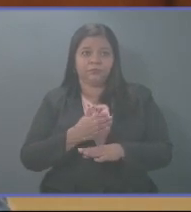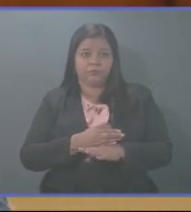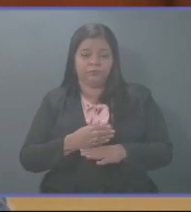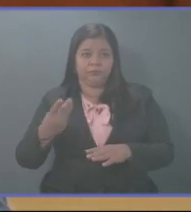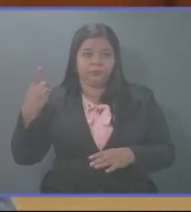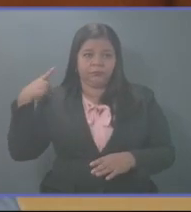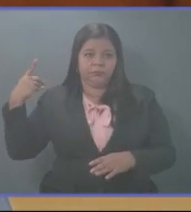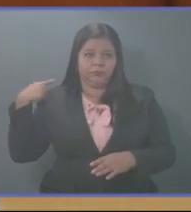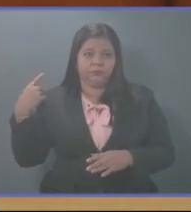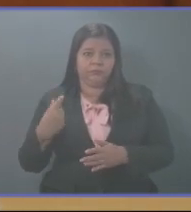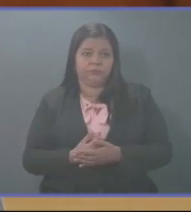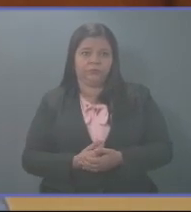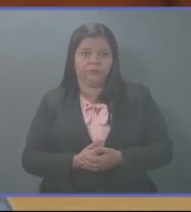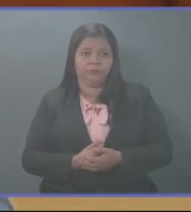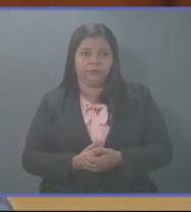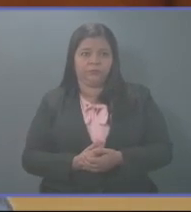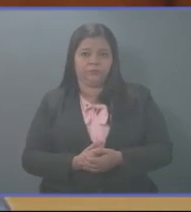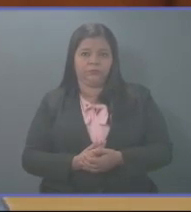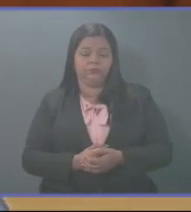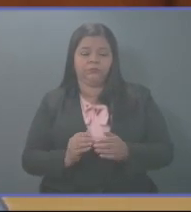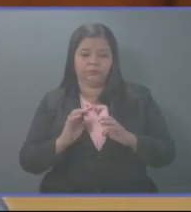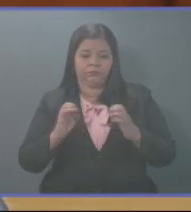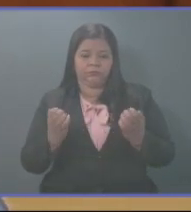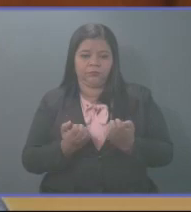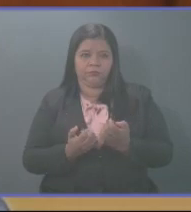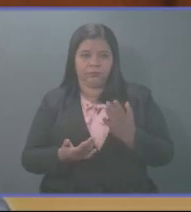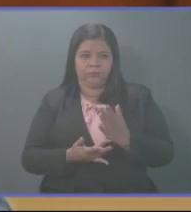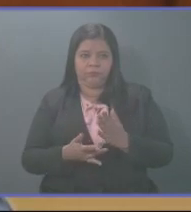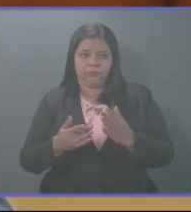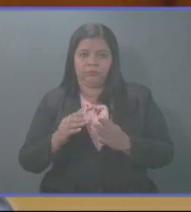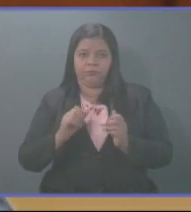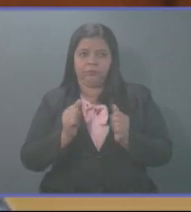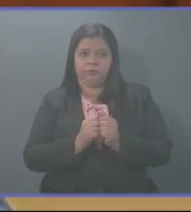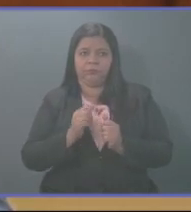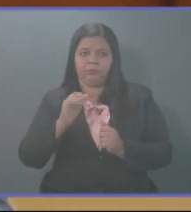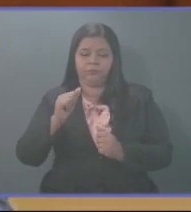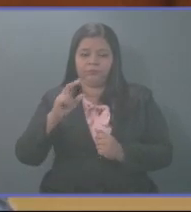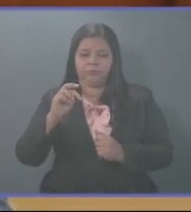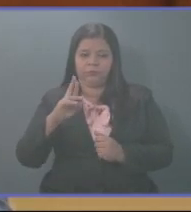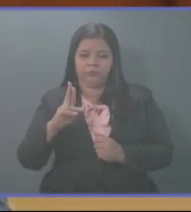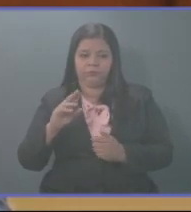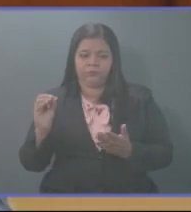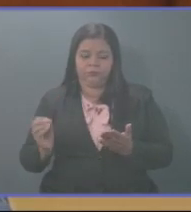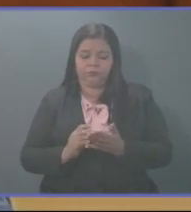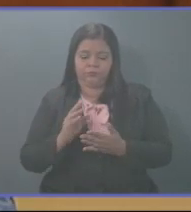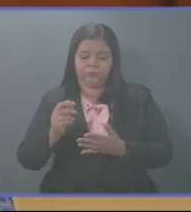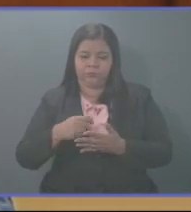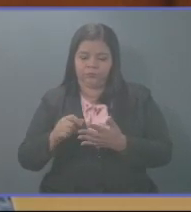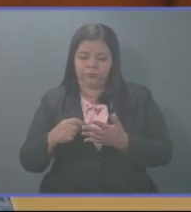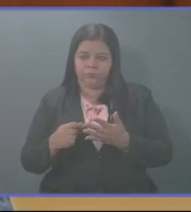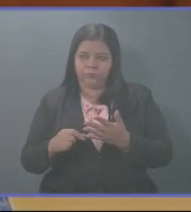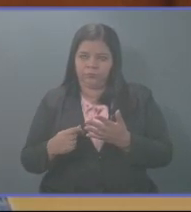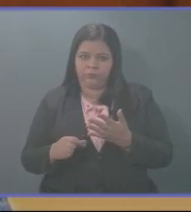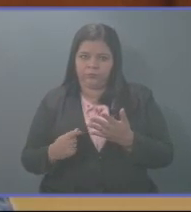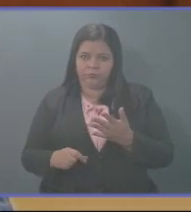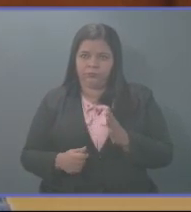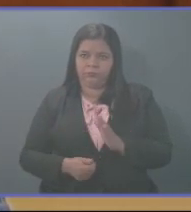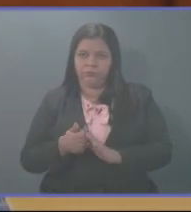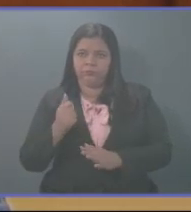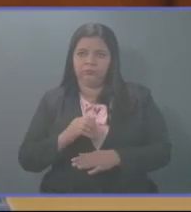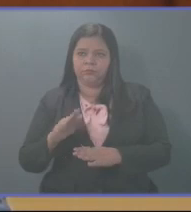dirección. Luego de ello, el equipo técnico realizó junto con ACNUR una nueva revisión del proyecto de ley para atender